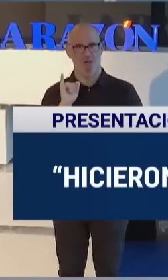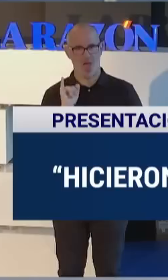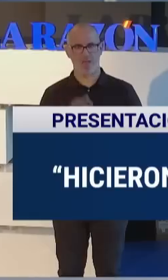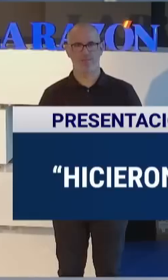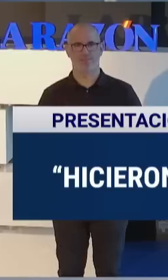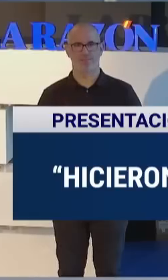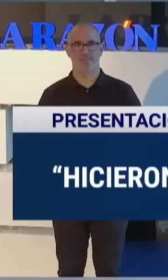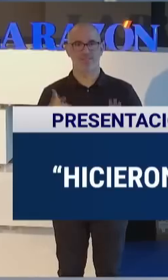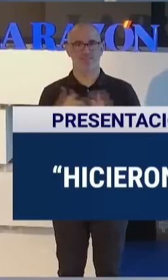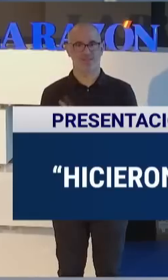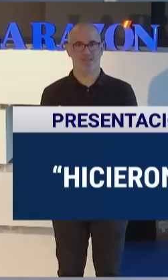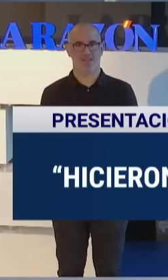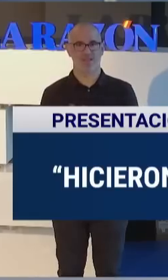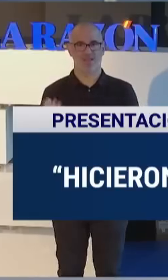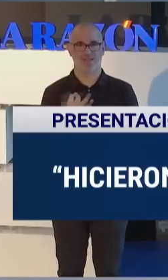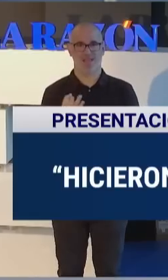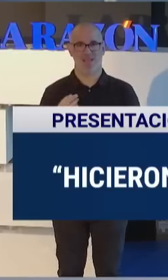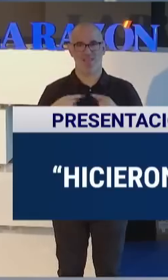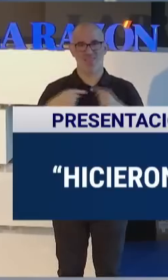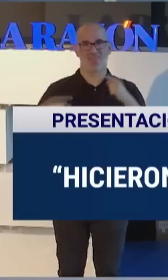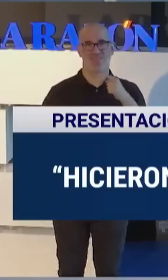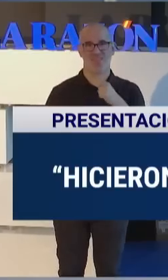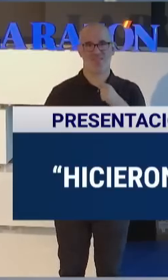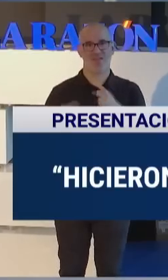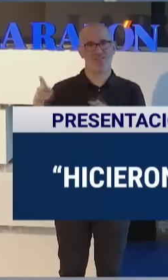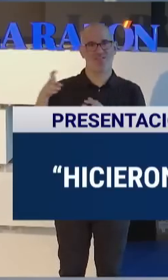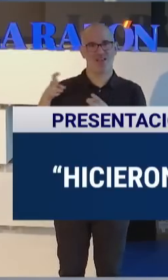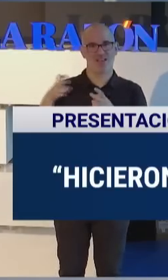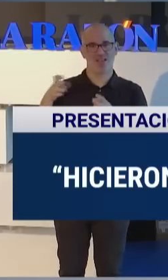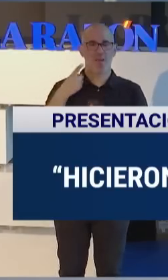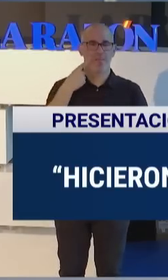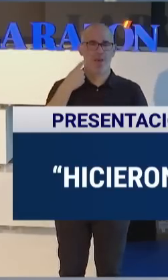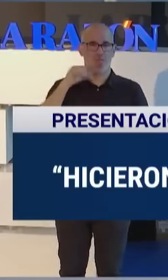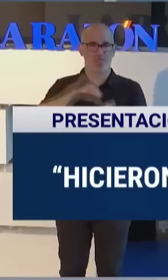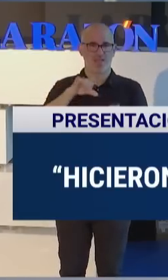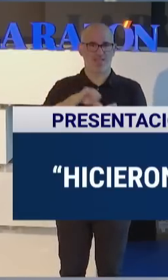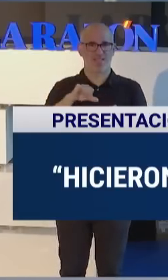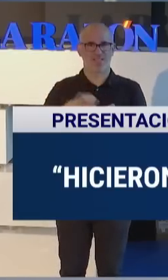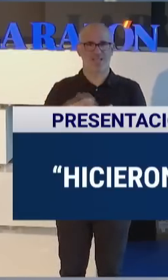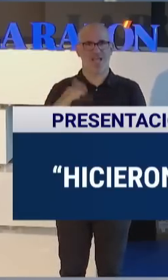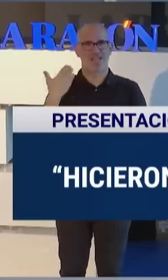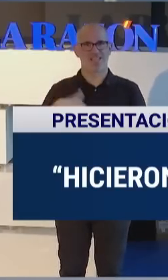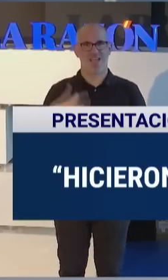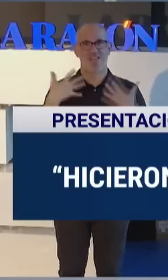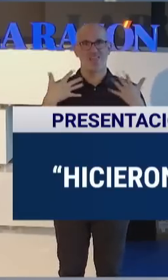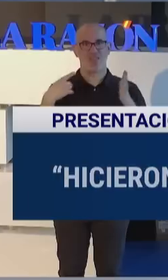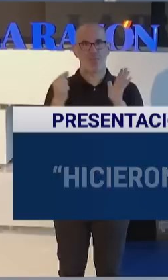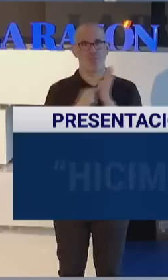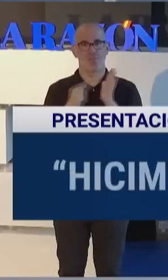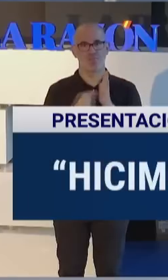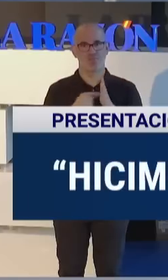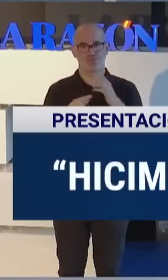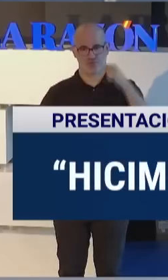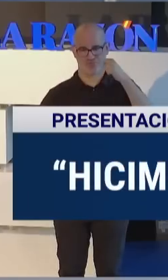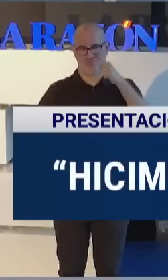en cuanto al déficit cuasi fiscal, es decir, el que genera el Banco Central, de 10 puntos del PBI ya lo llevamos a 3, con lo